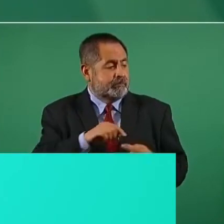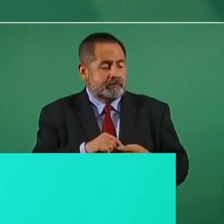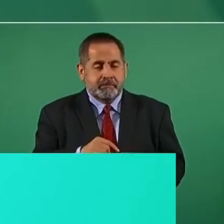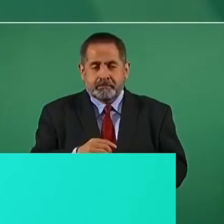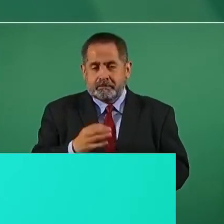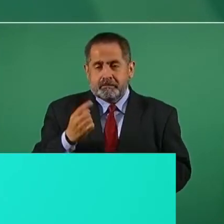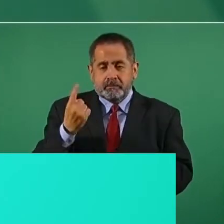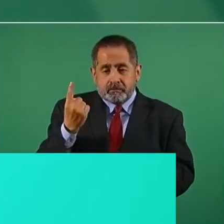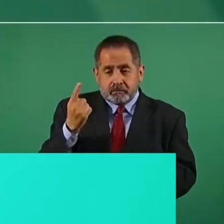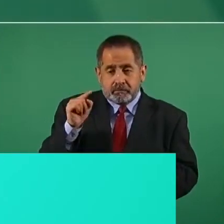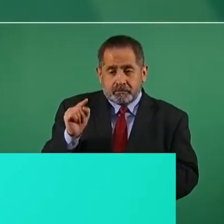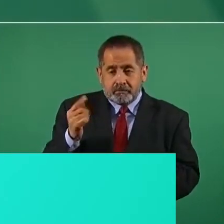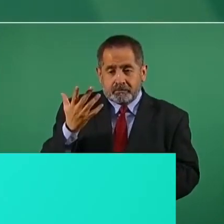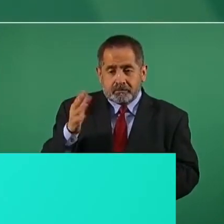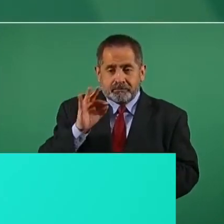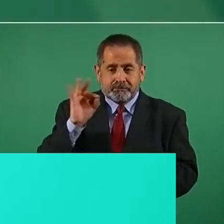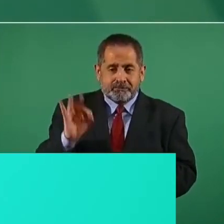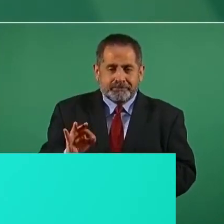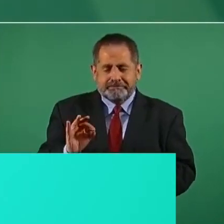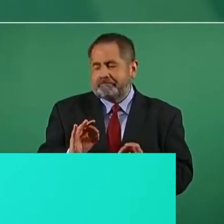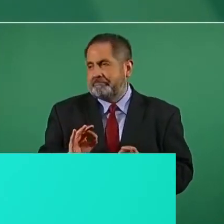1.5 por ciento.